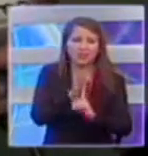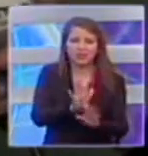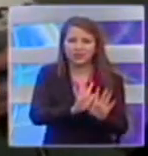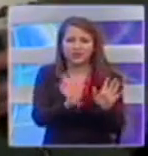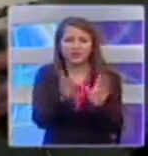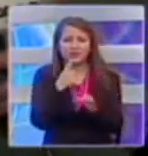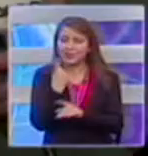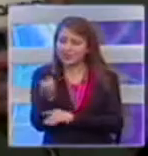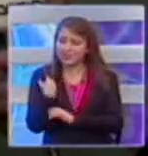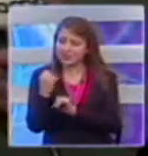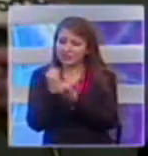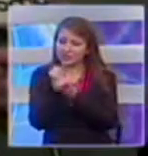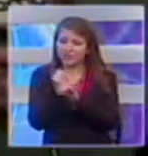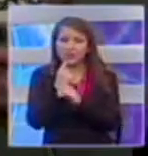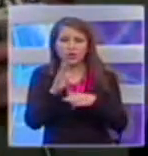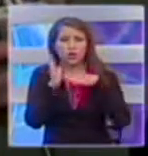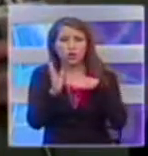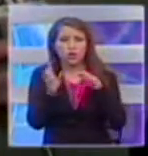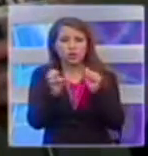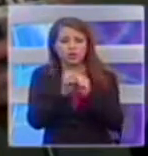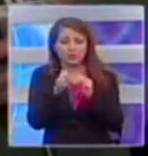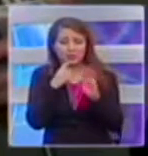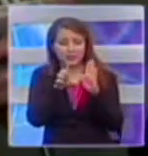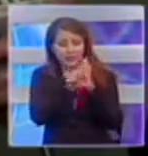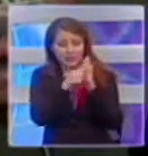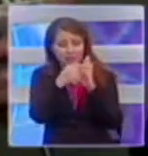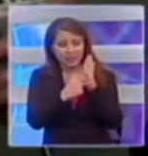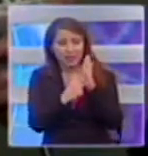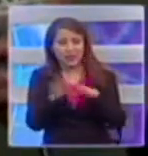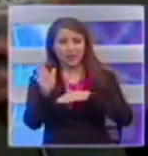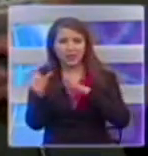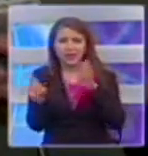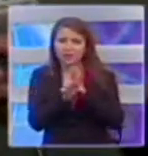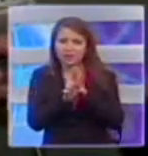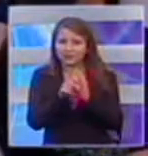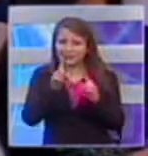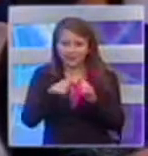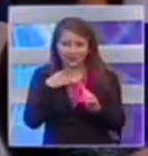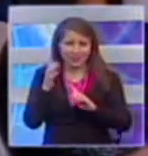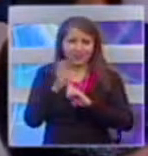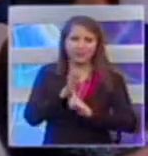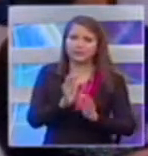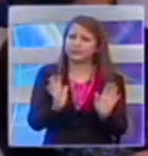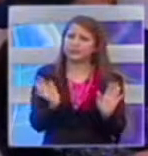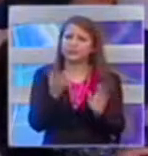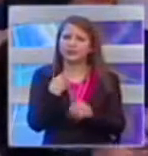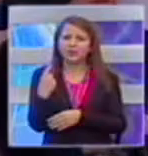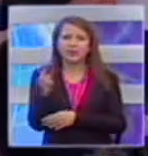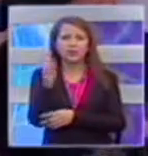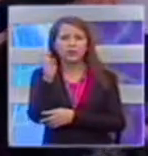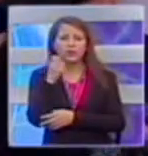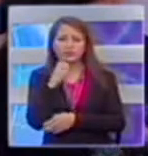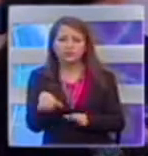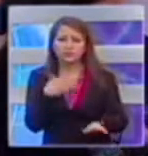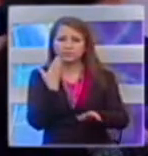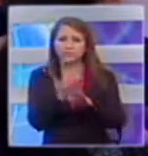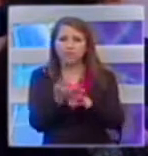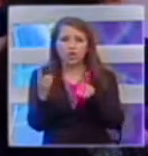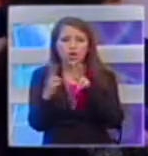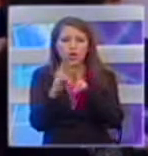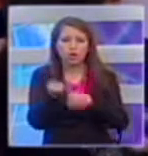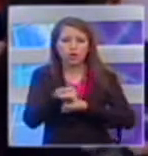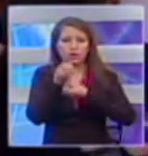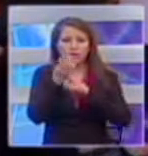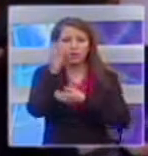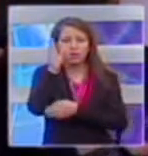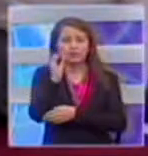Decirles a las instituciones que cumplan con lo que la ley dice es represalia, no. El gremio de maestros ha puesto la situación en conocimiento